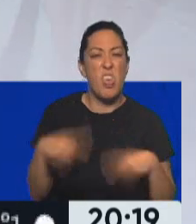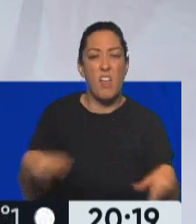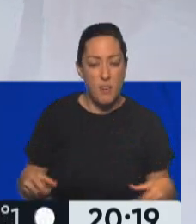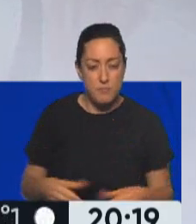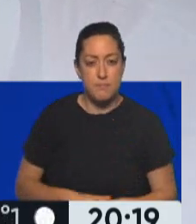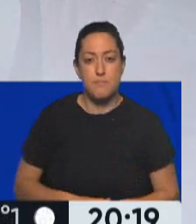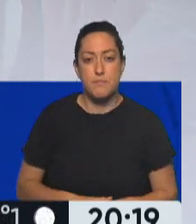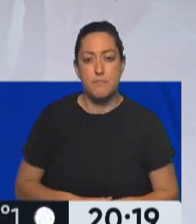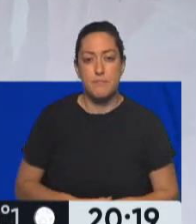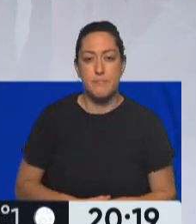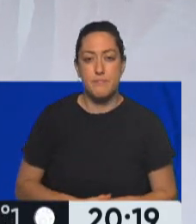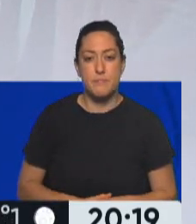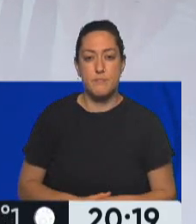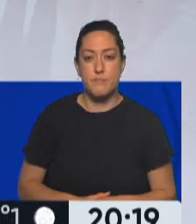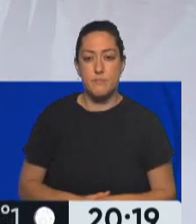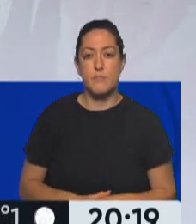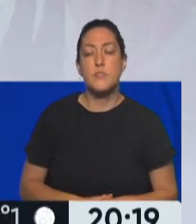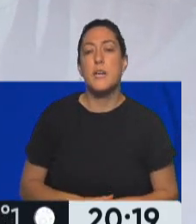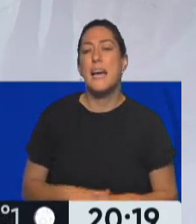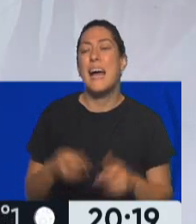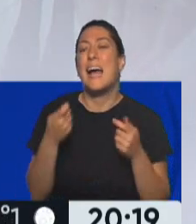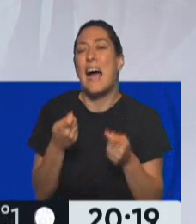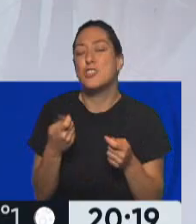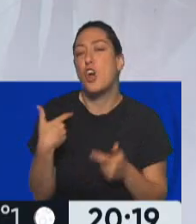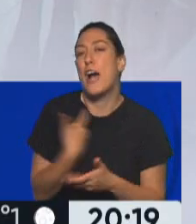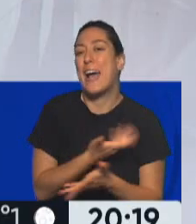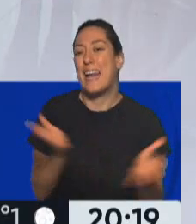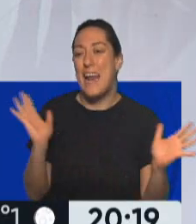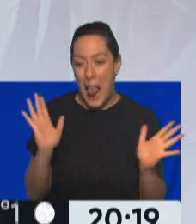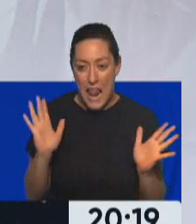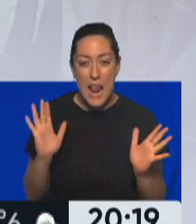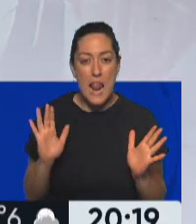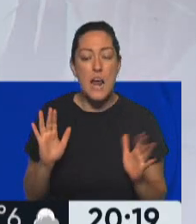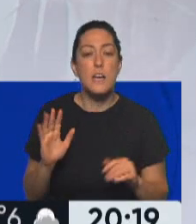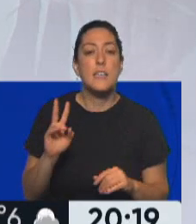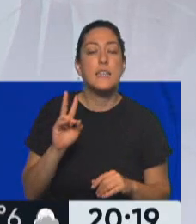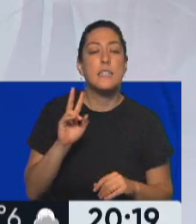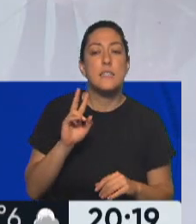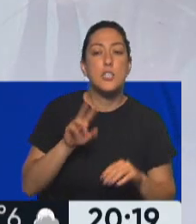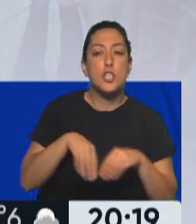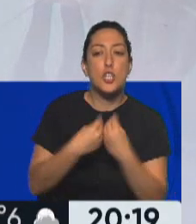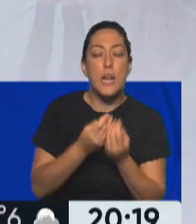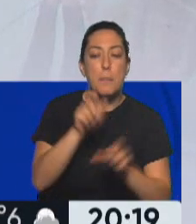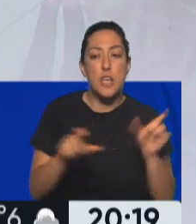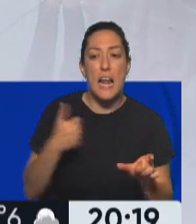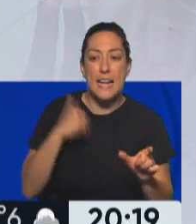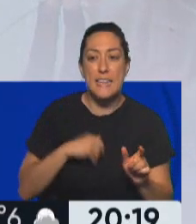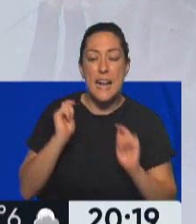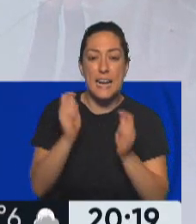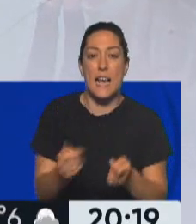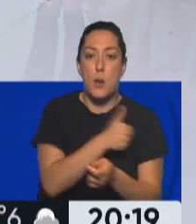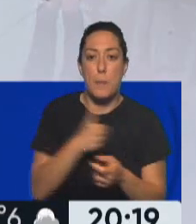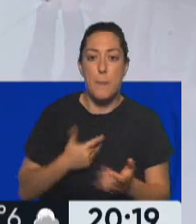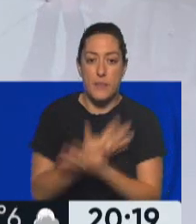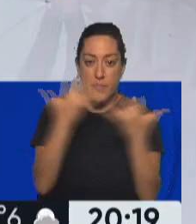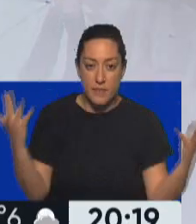2024. Ahí estás viendo el valor del ticket promedio según CAME. El promedio de lo que gastamos los argentinos para este Día de la